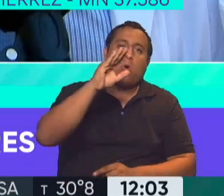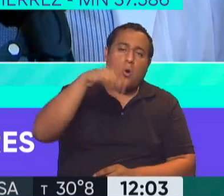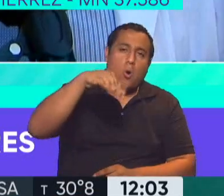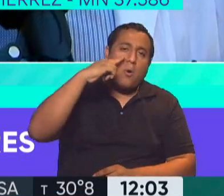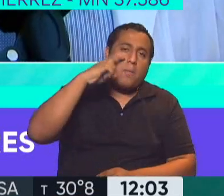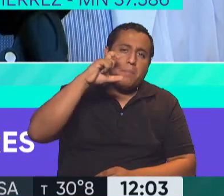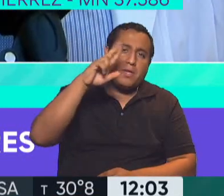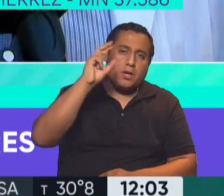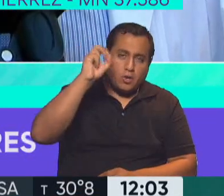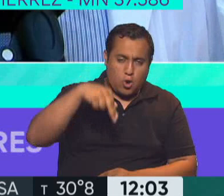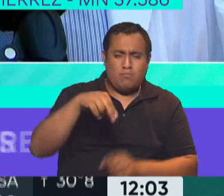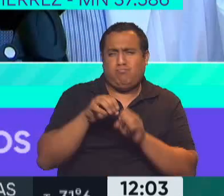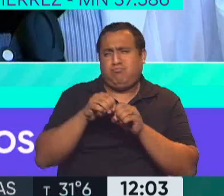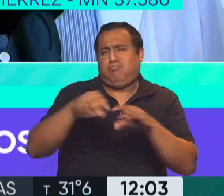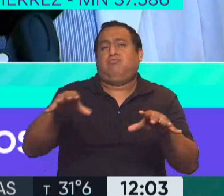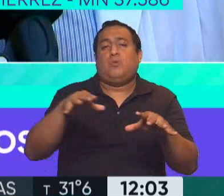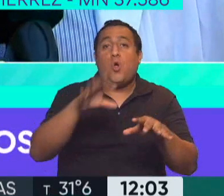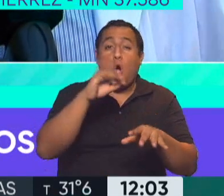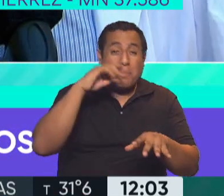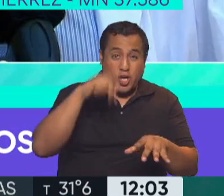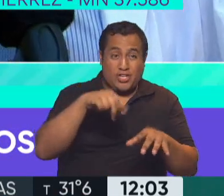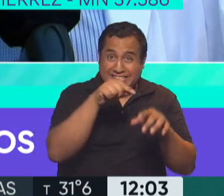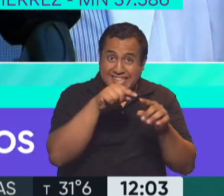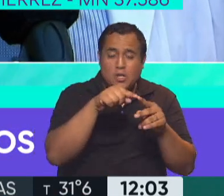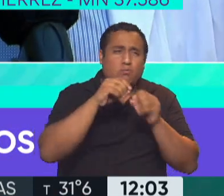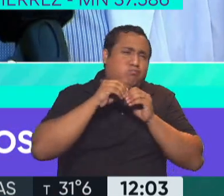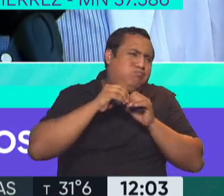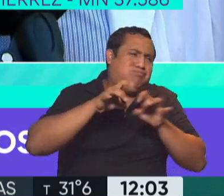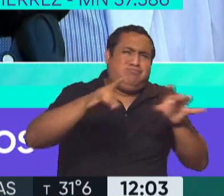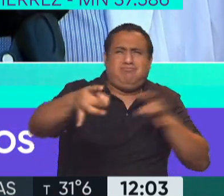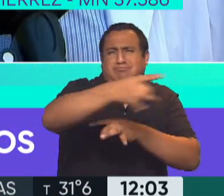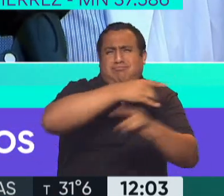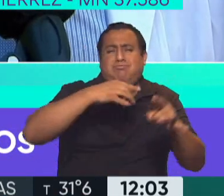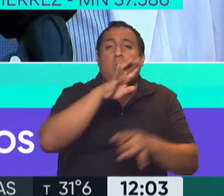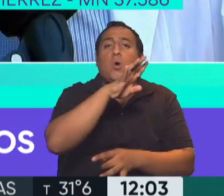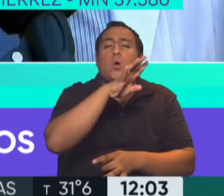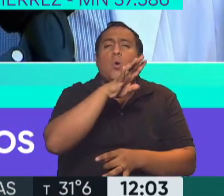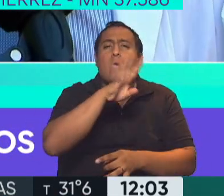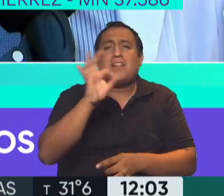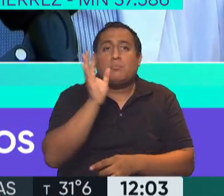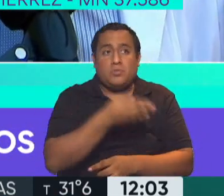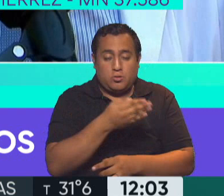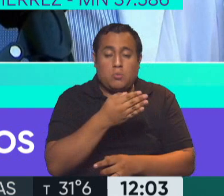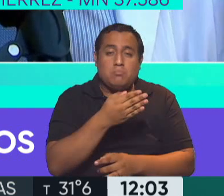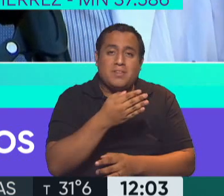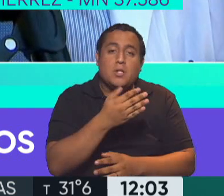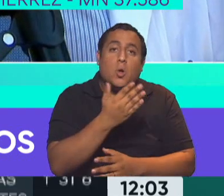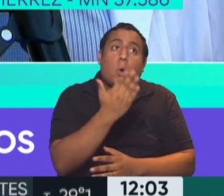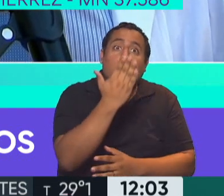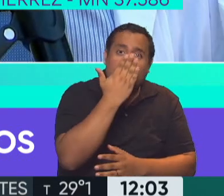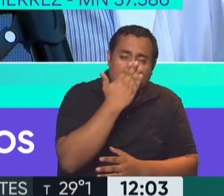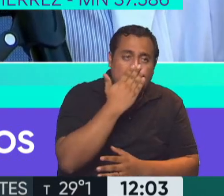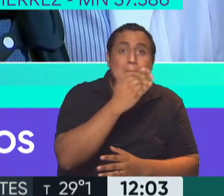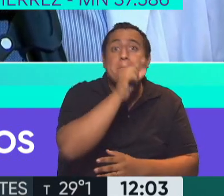idea, Omicron está circulando muy fuertemente en Córdoba, alrededor del 40% de los